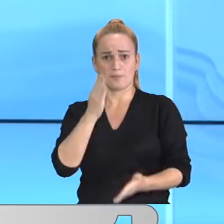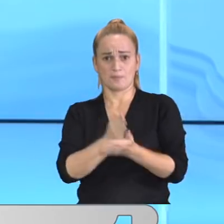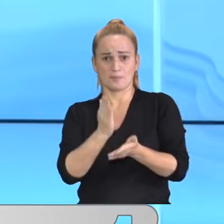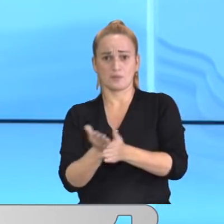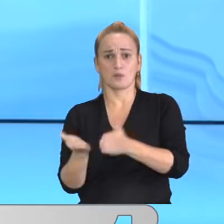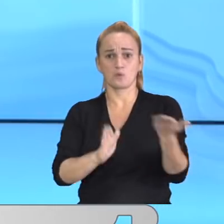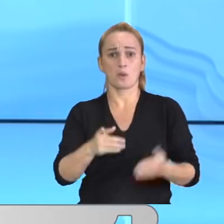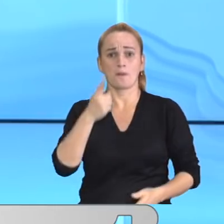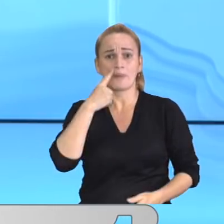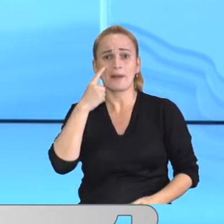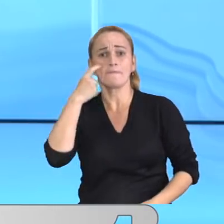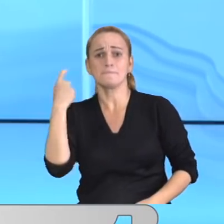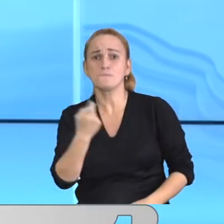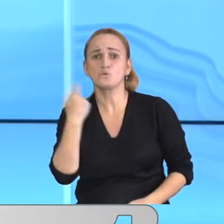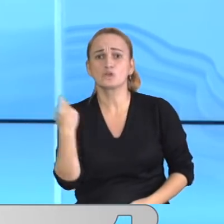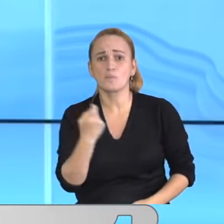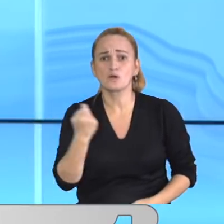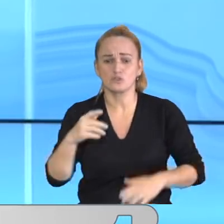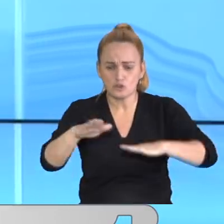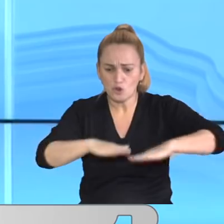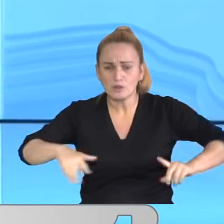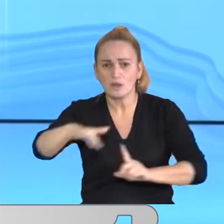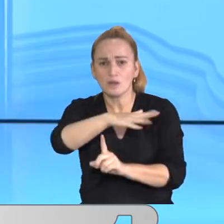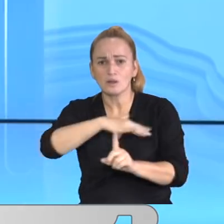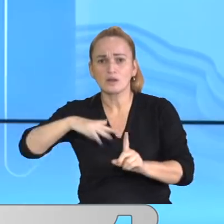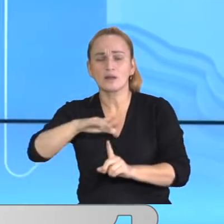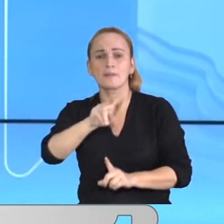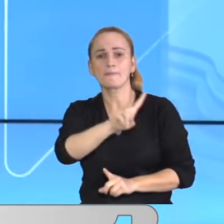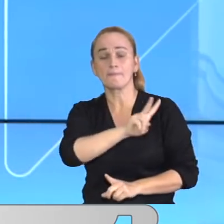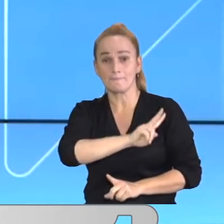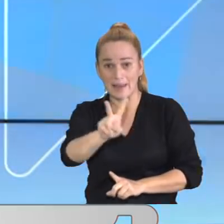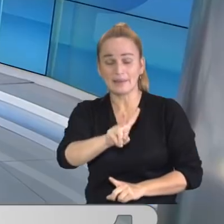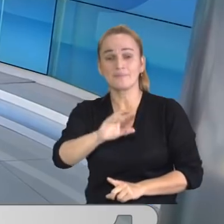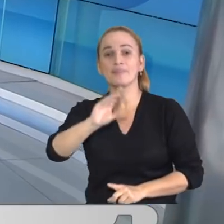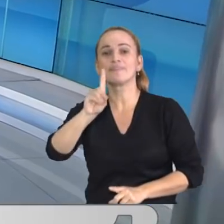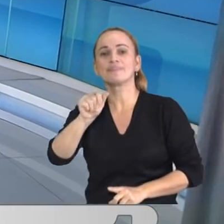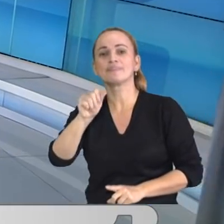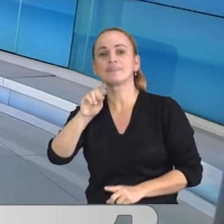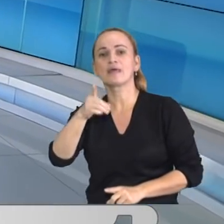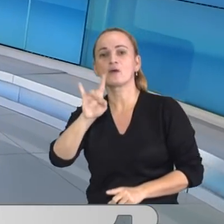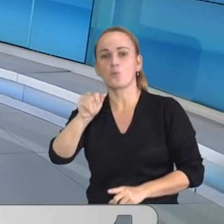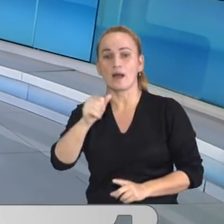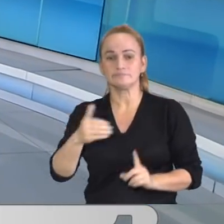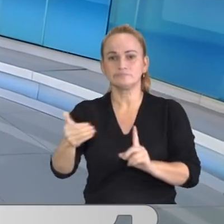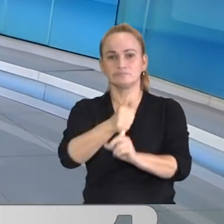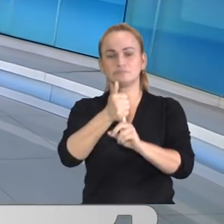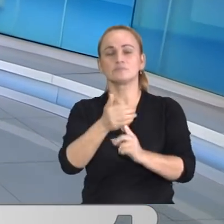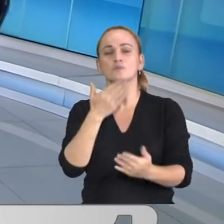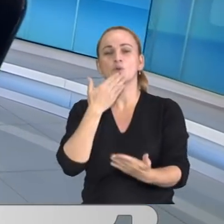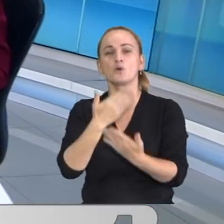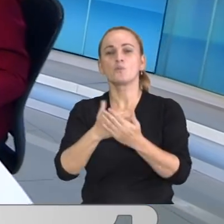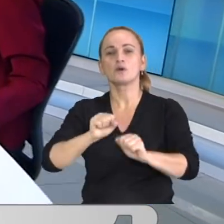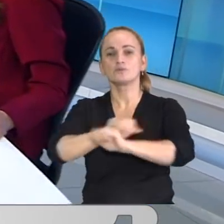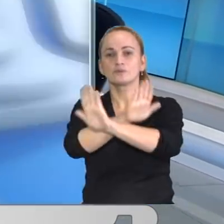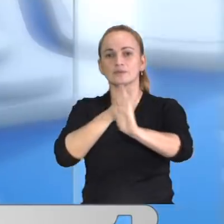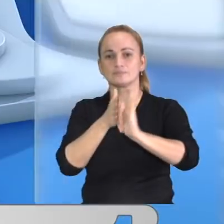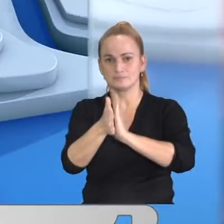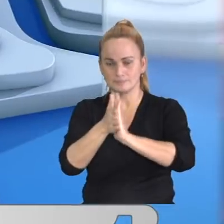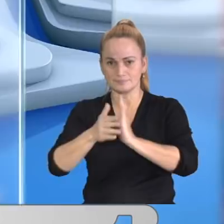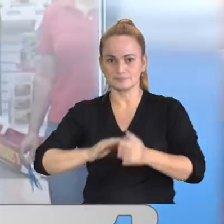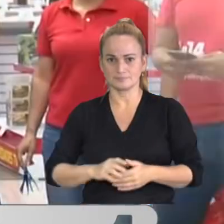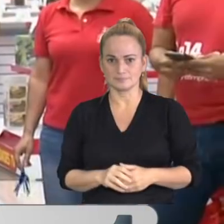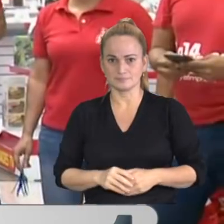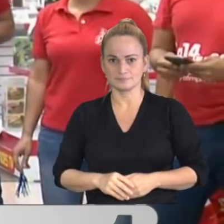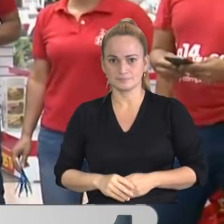las FARC halló el cuerpo de su hijo en zona rural de Dagua, Valle del Cauca. Sebastián Bedoya, muy buenos días. ¿Cómo es la historia?